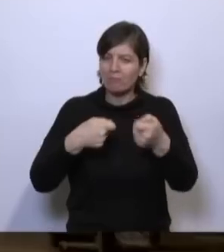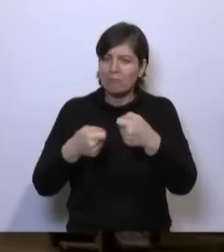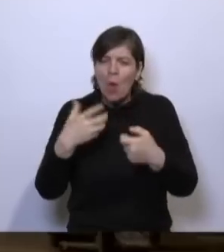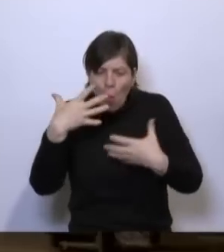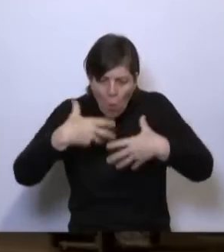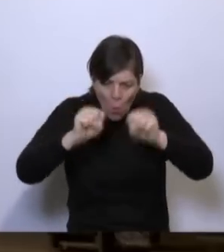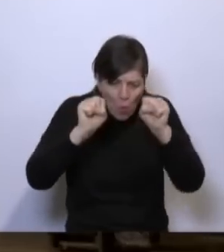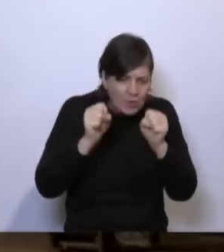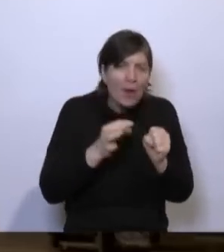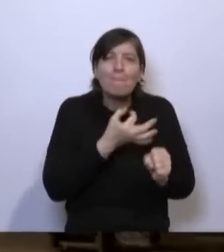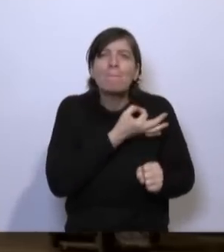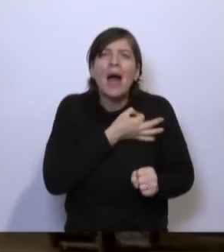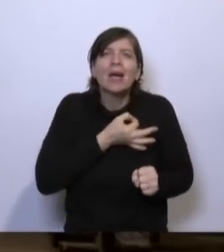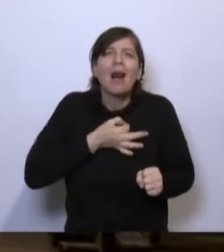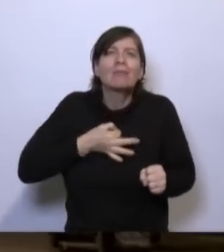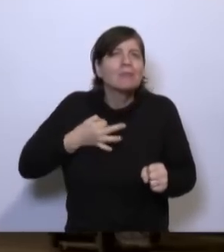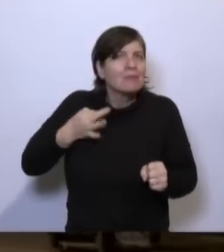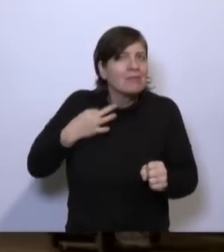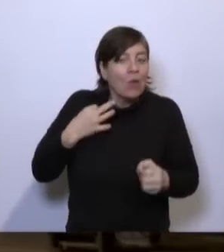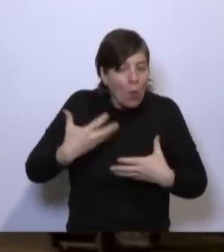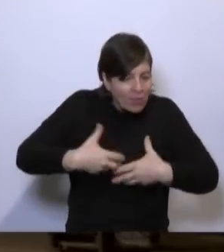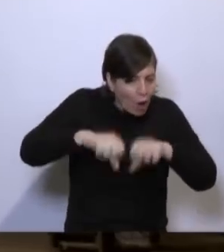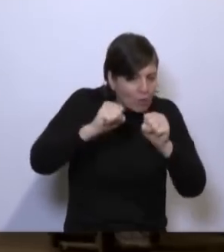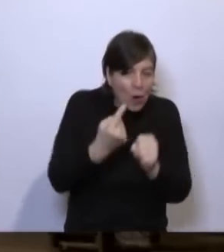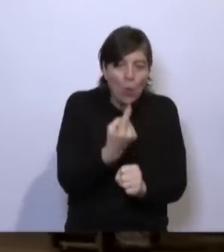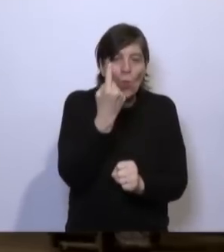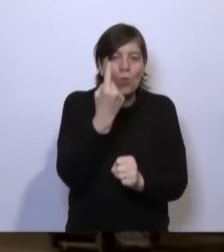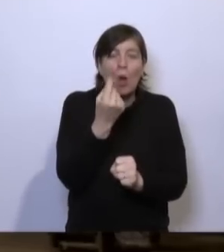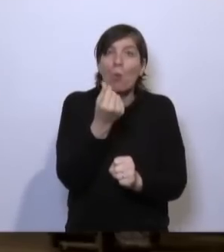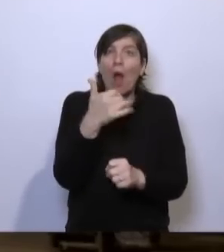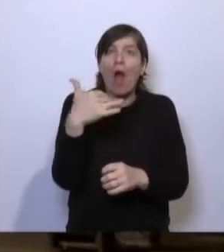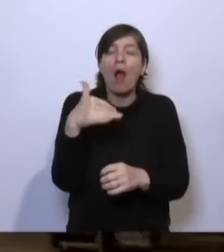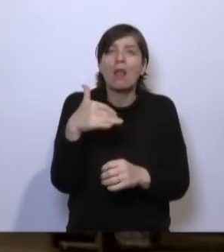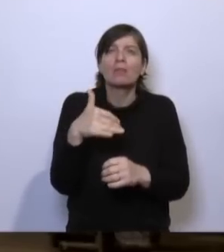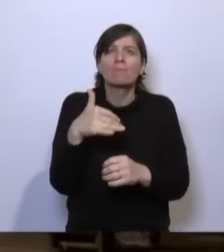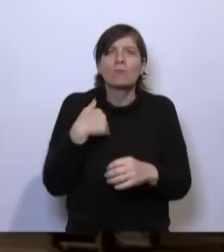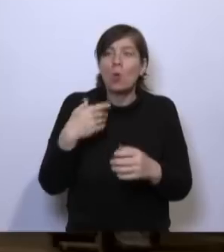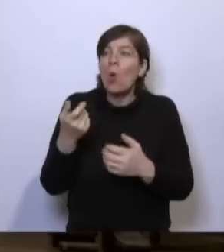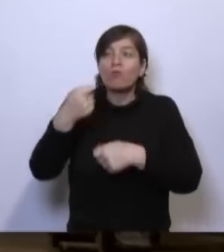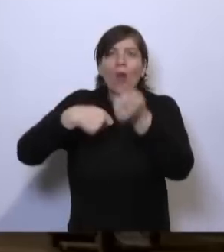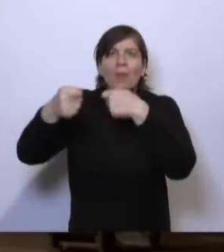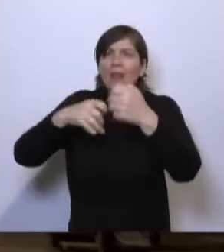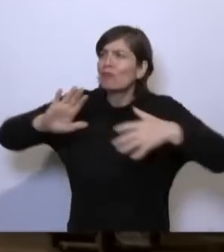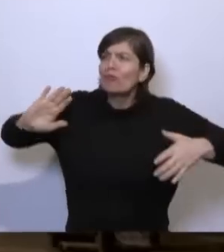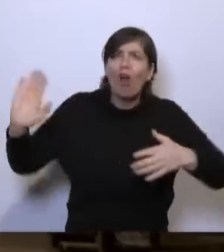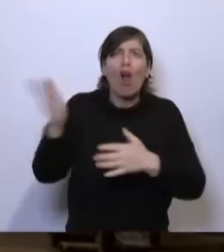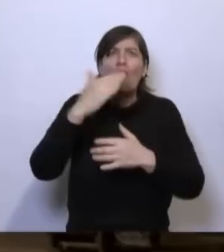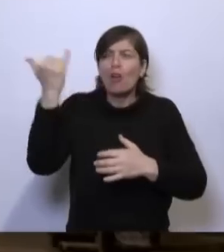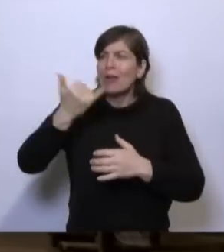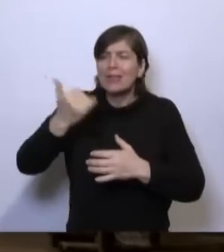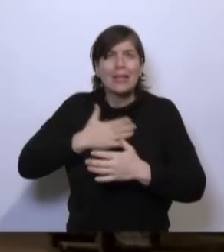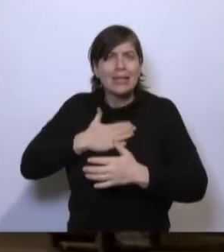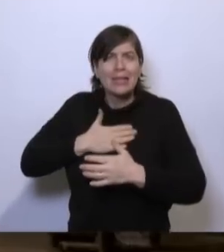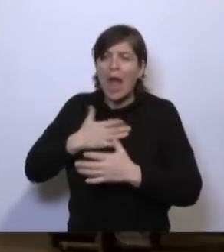a buscar perlas finas, y al encontrar una de gran valor, fue a vender todo lo que